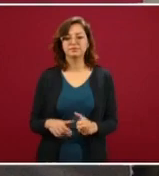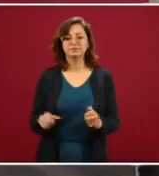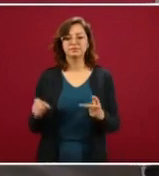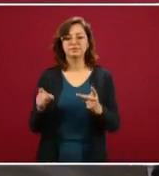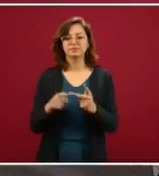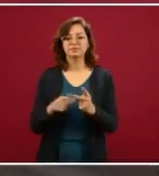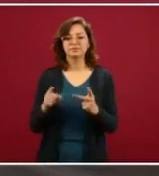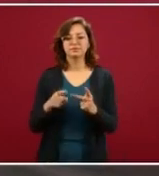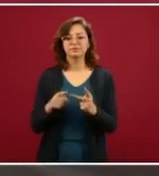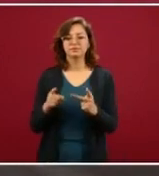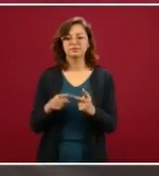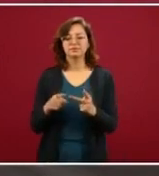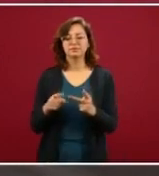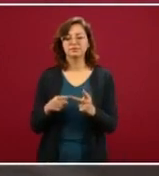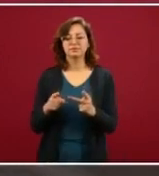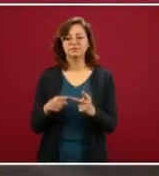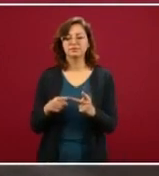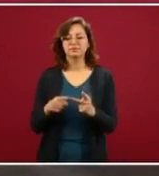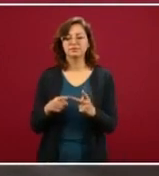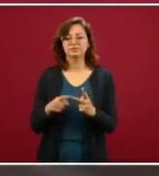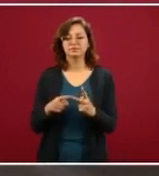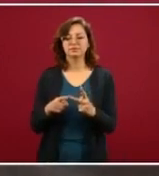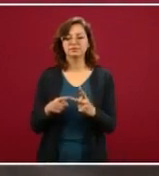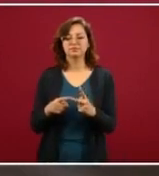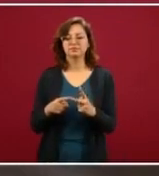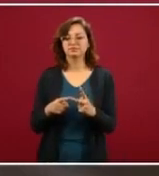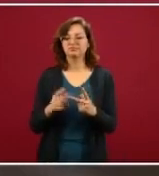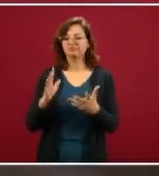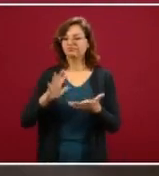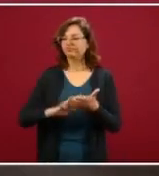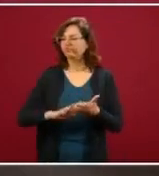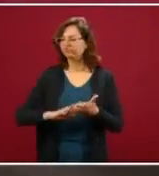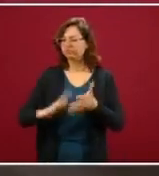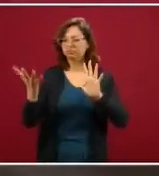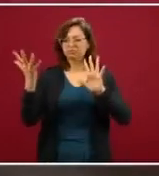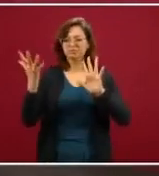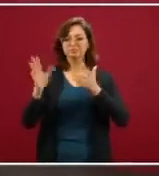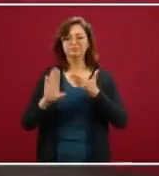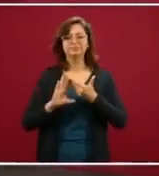vertiente del programa es no a la violencia.